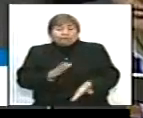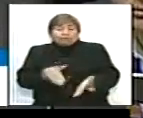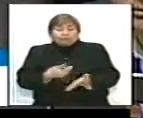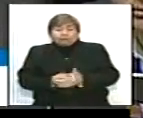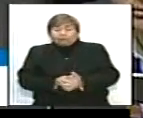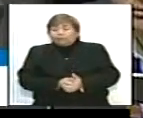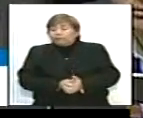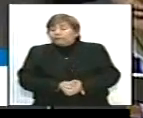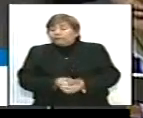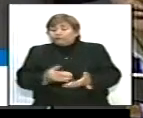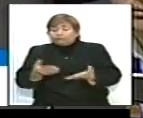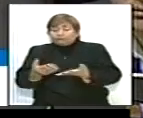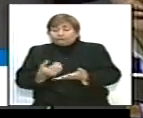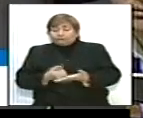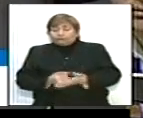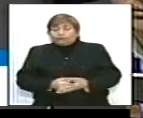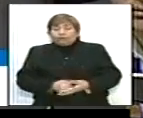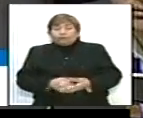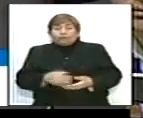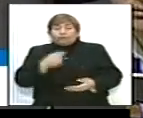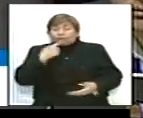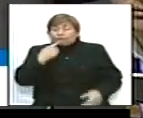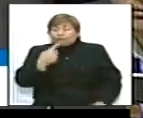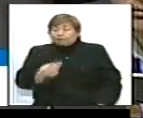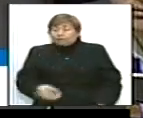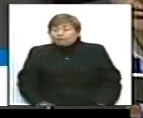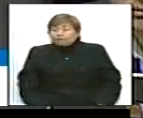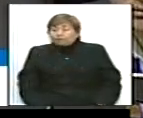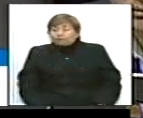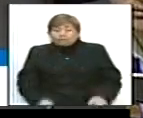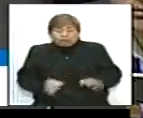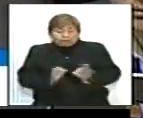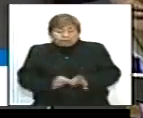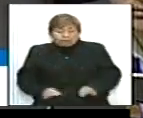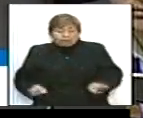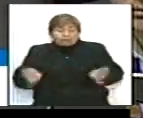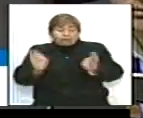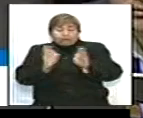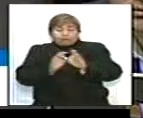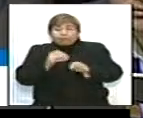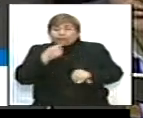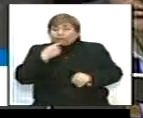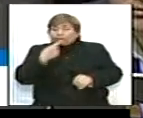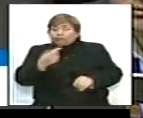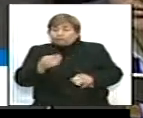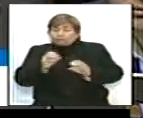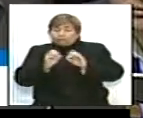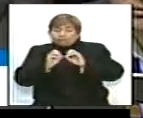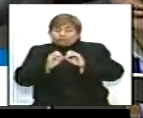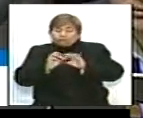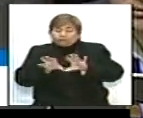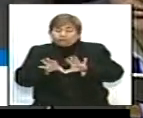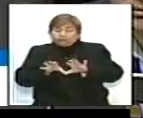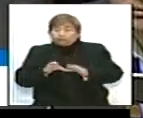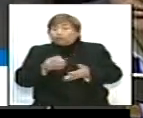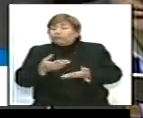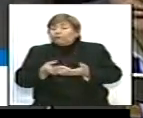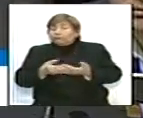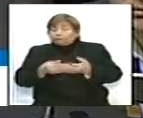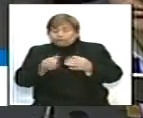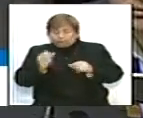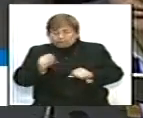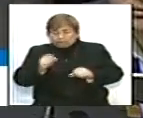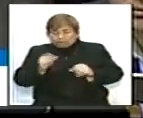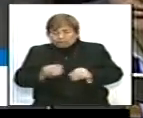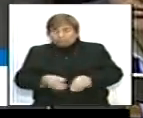esos antecedentes, señor presidente, lo decimos porque es importante mencionar y ser claros que la minería sí es